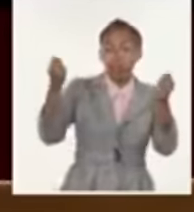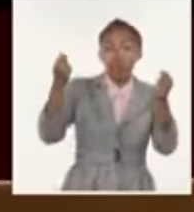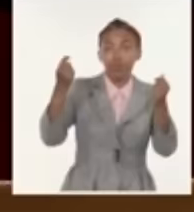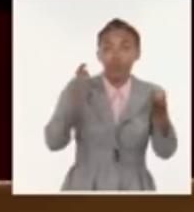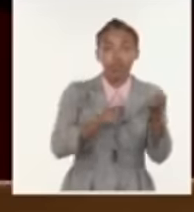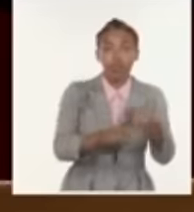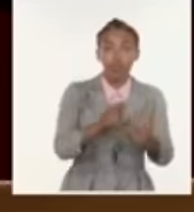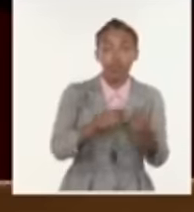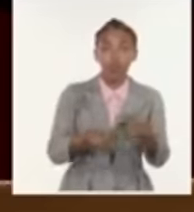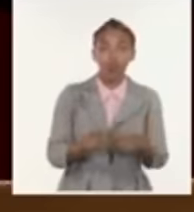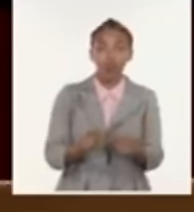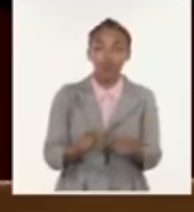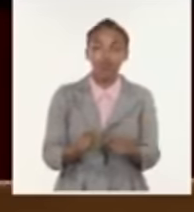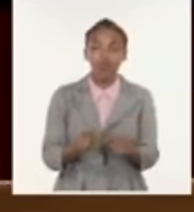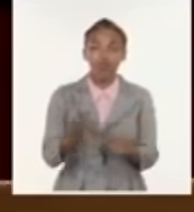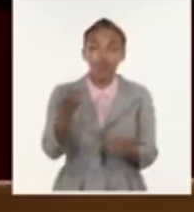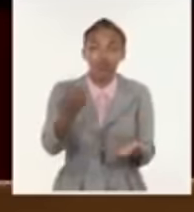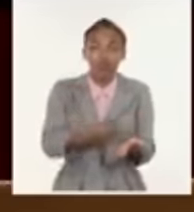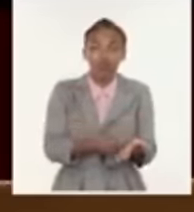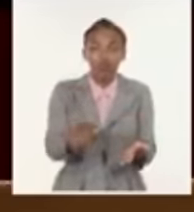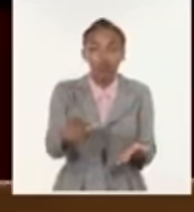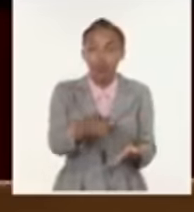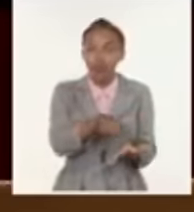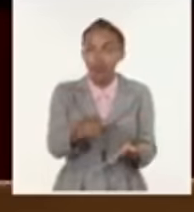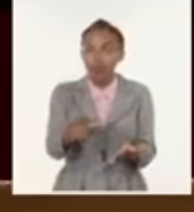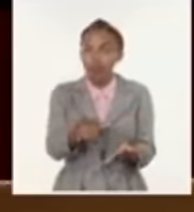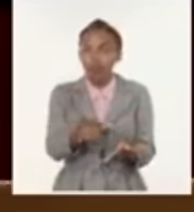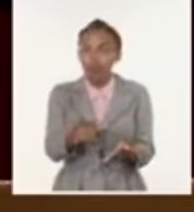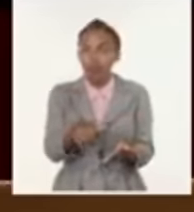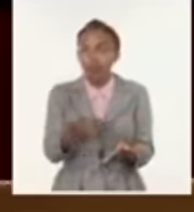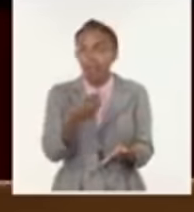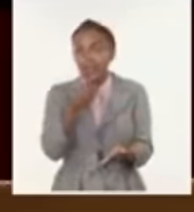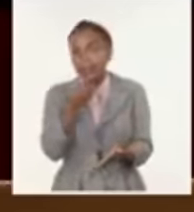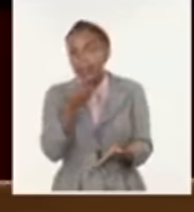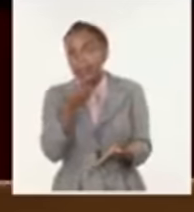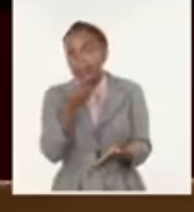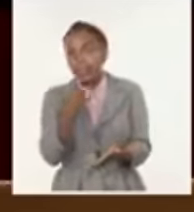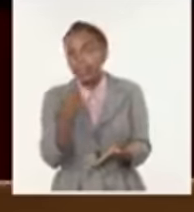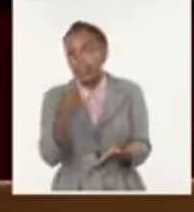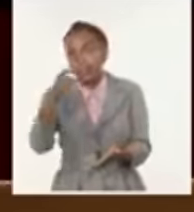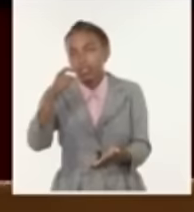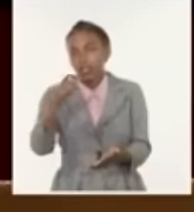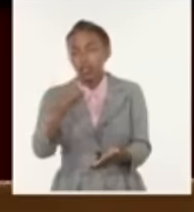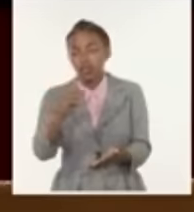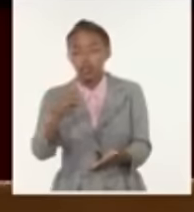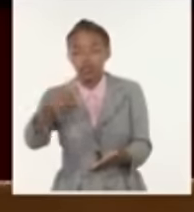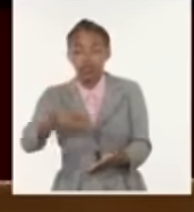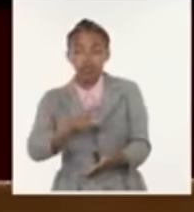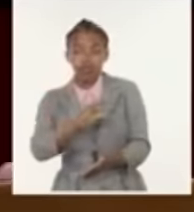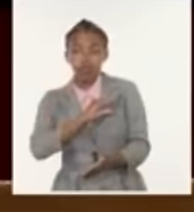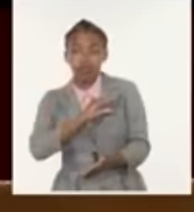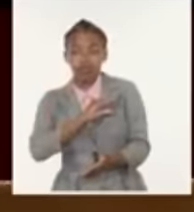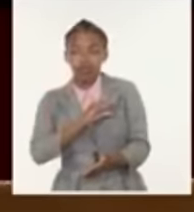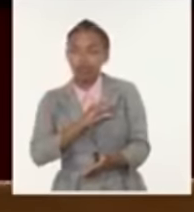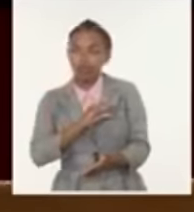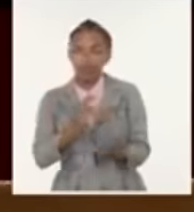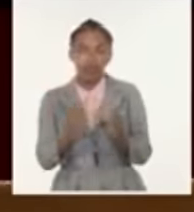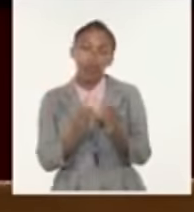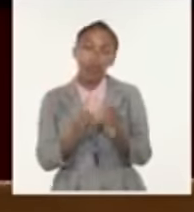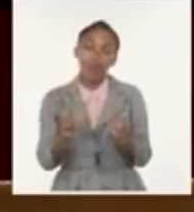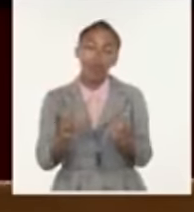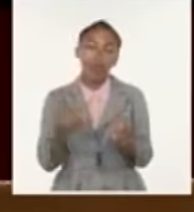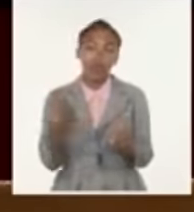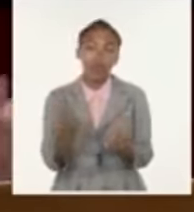igual que el anciano que depende de una pensión. No es justo. Entonces, nosotros tenemos